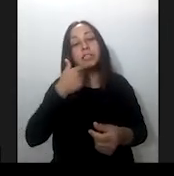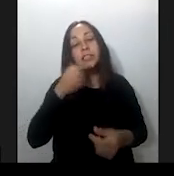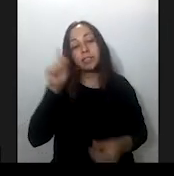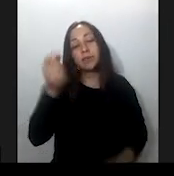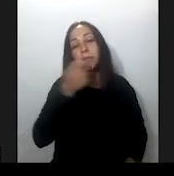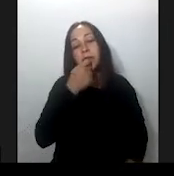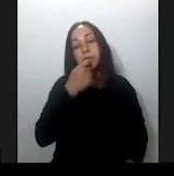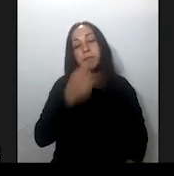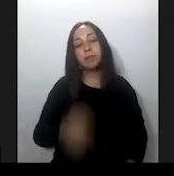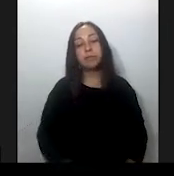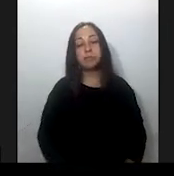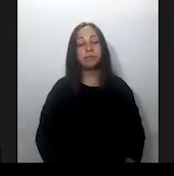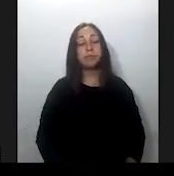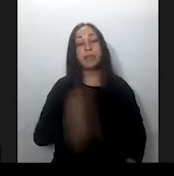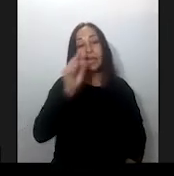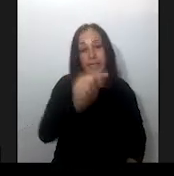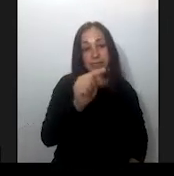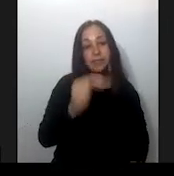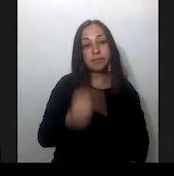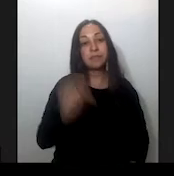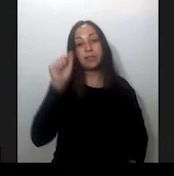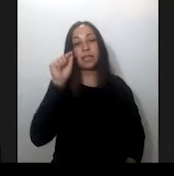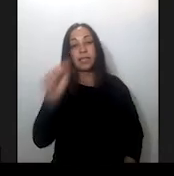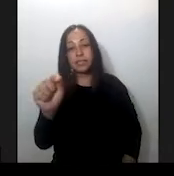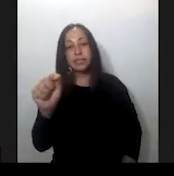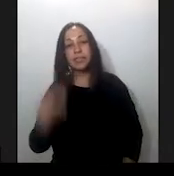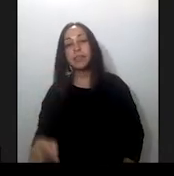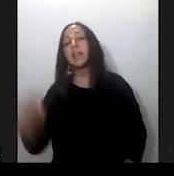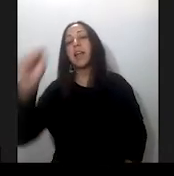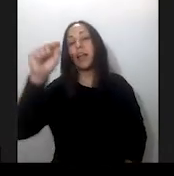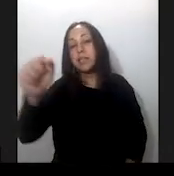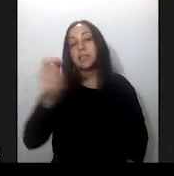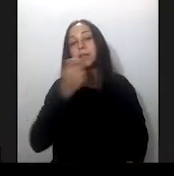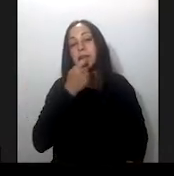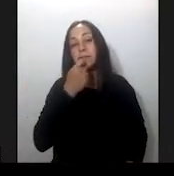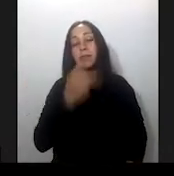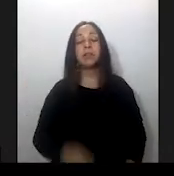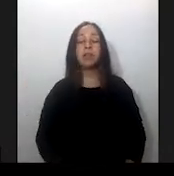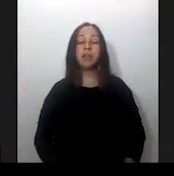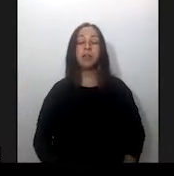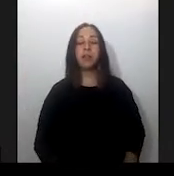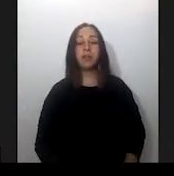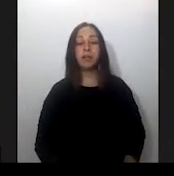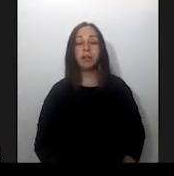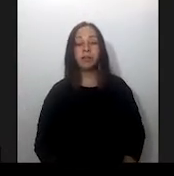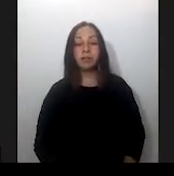ejemplo, este, por ejemplo, este, por ejemplo, y